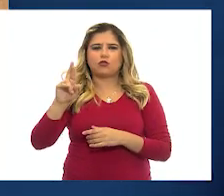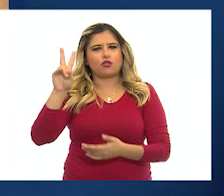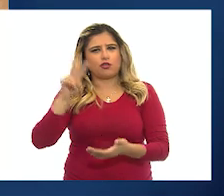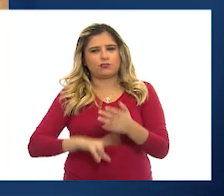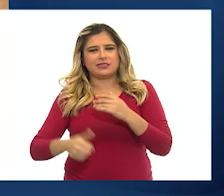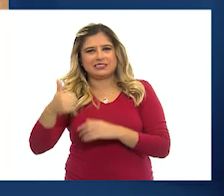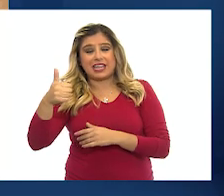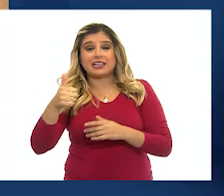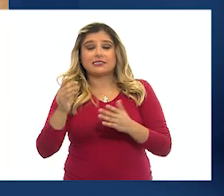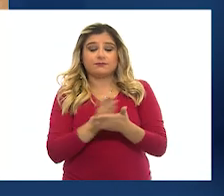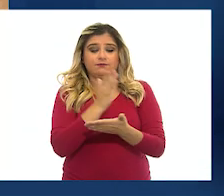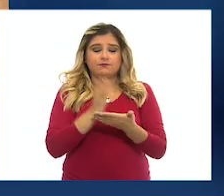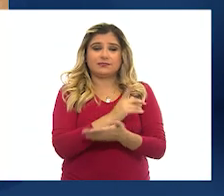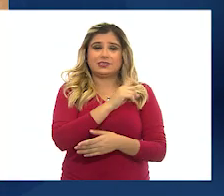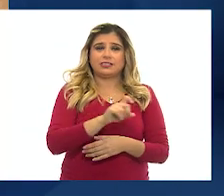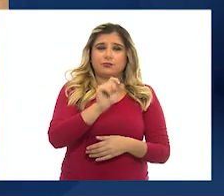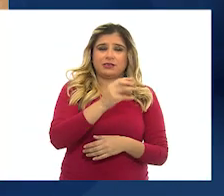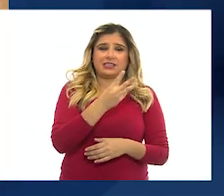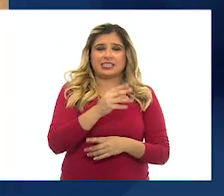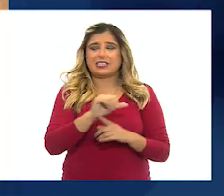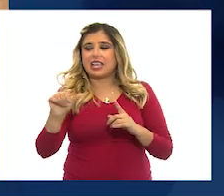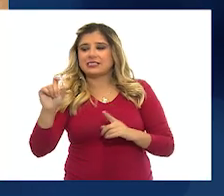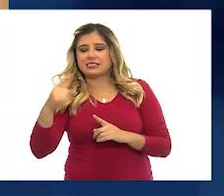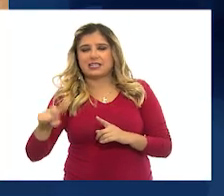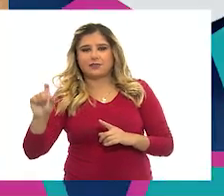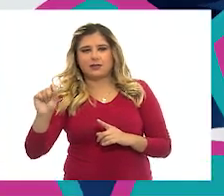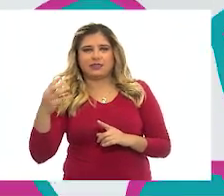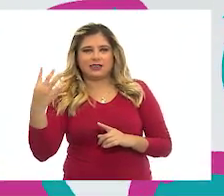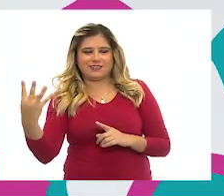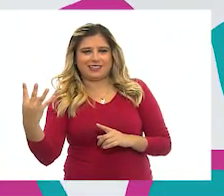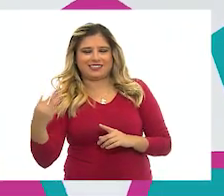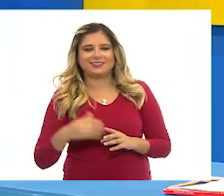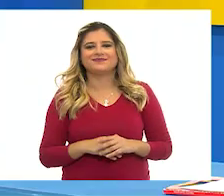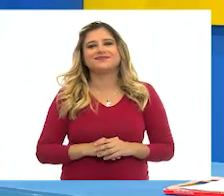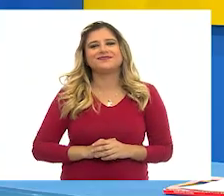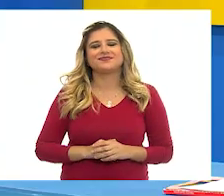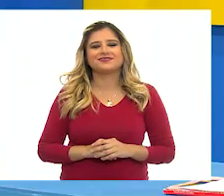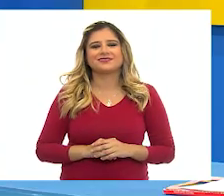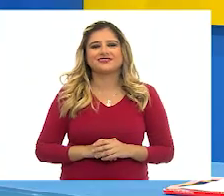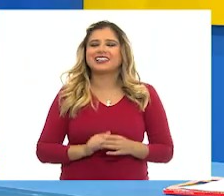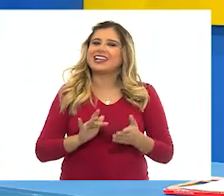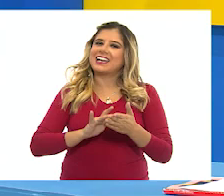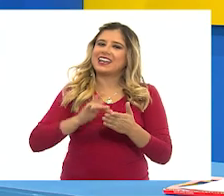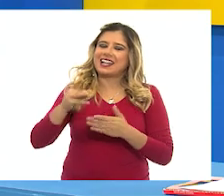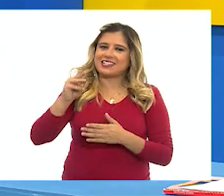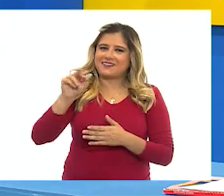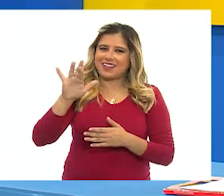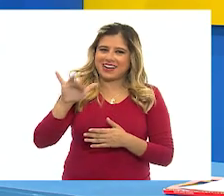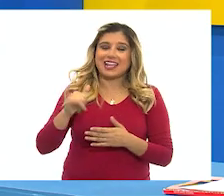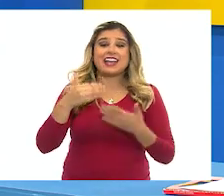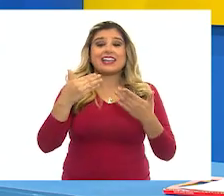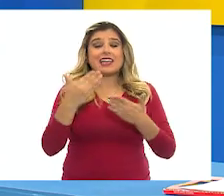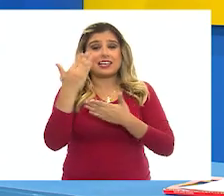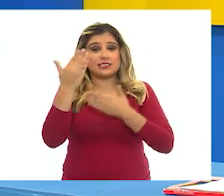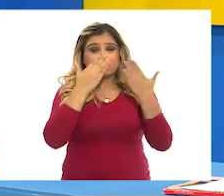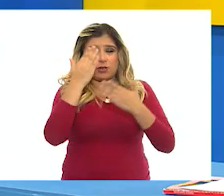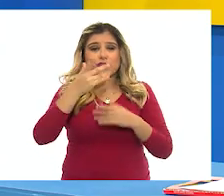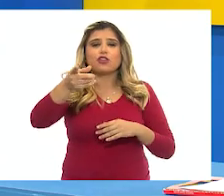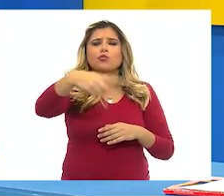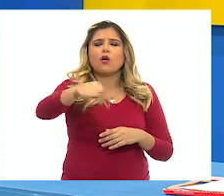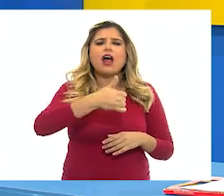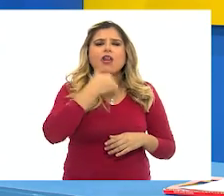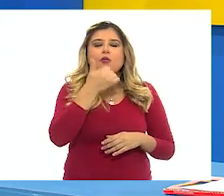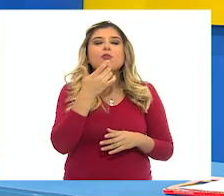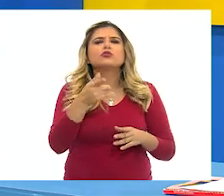2006, páginas de 123 y 124. Muy bien, gracias, María. Estudiantes en casa. María, ¿qué